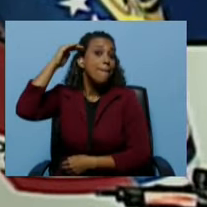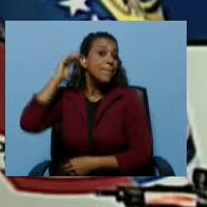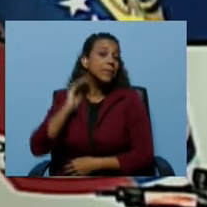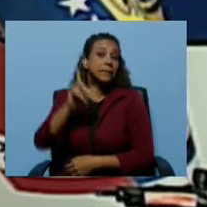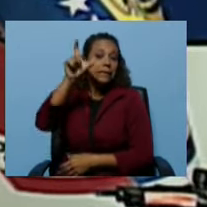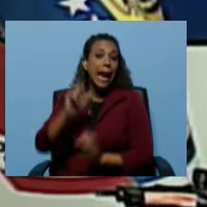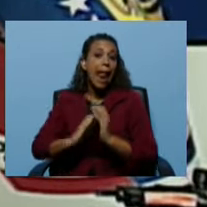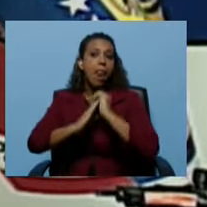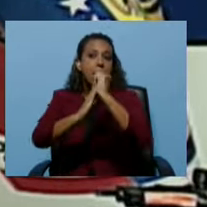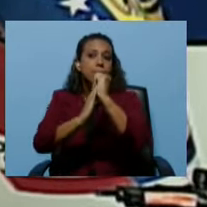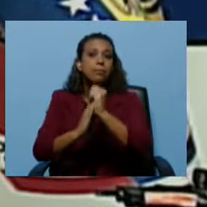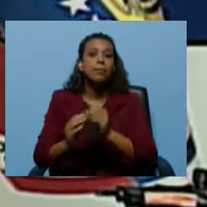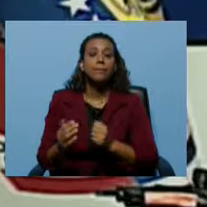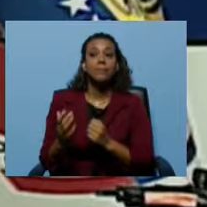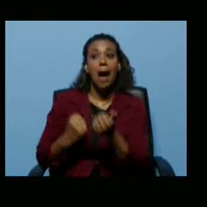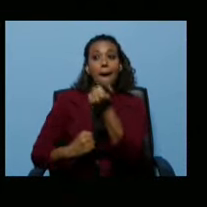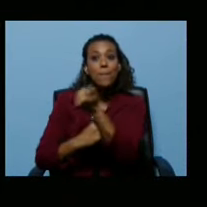Machado.